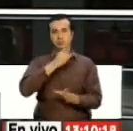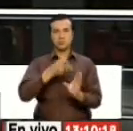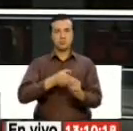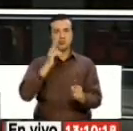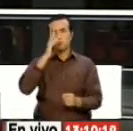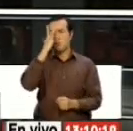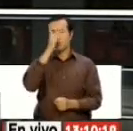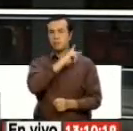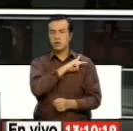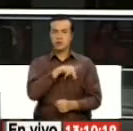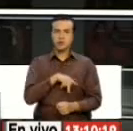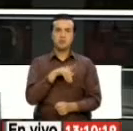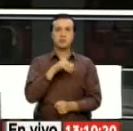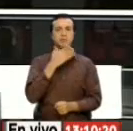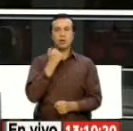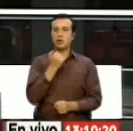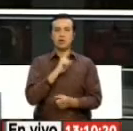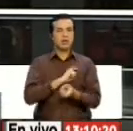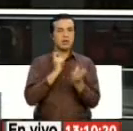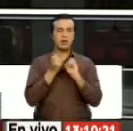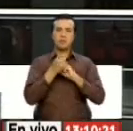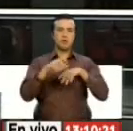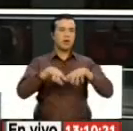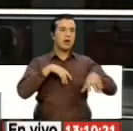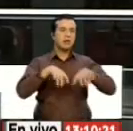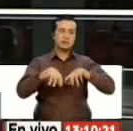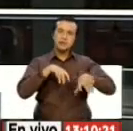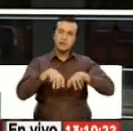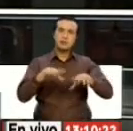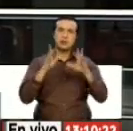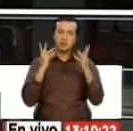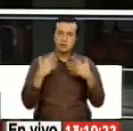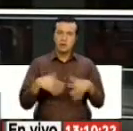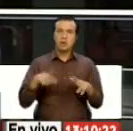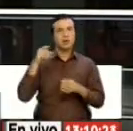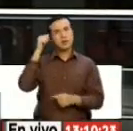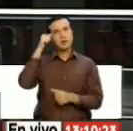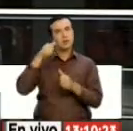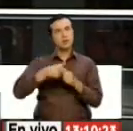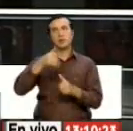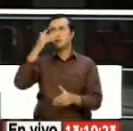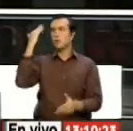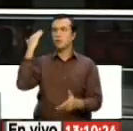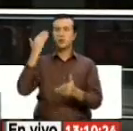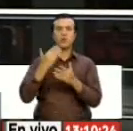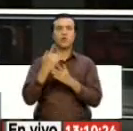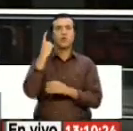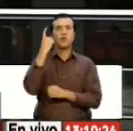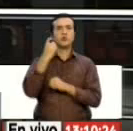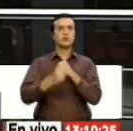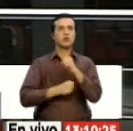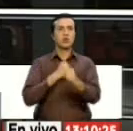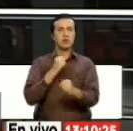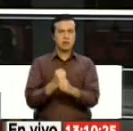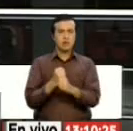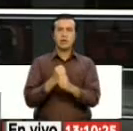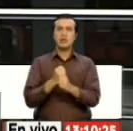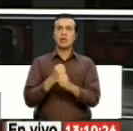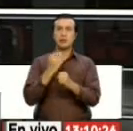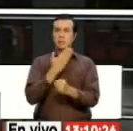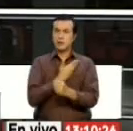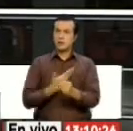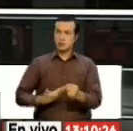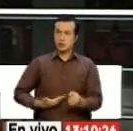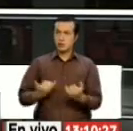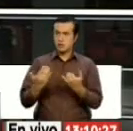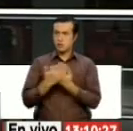asuntos personales desea cambiar ya de actividades. Hizo una recordación de que durante 11 años y gracias al actual